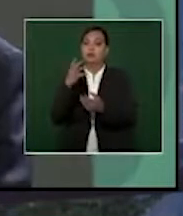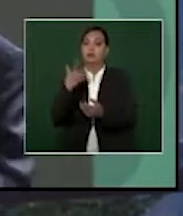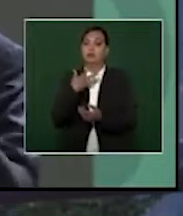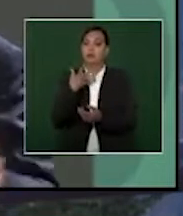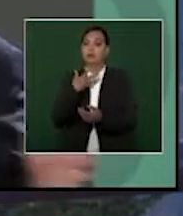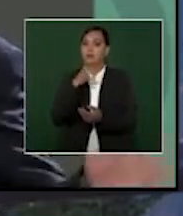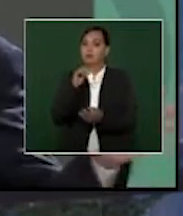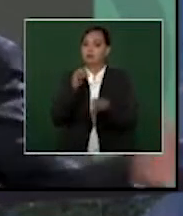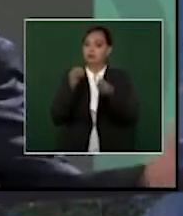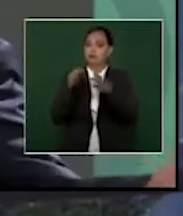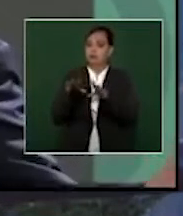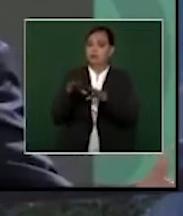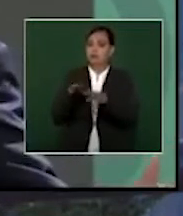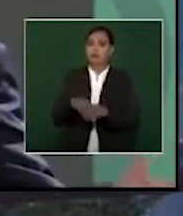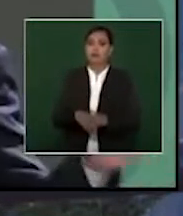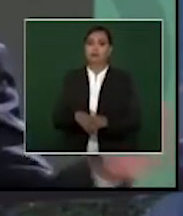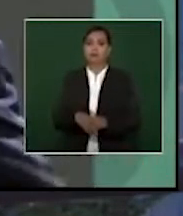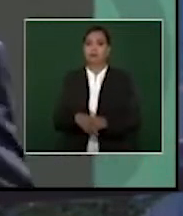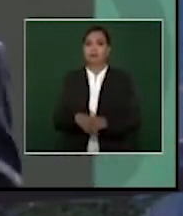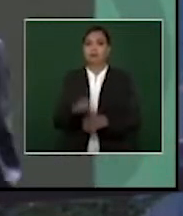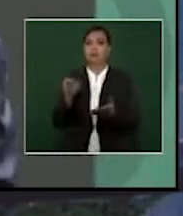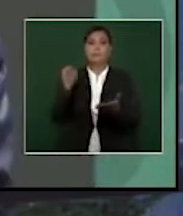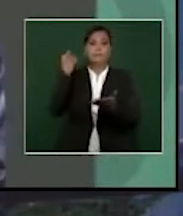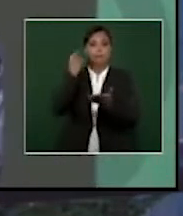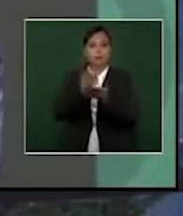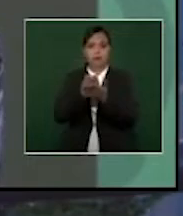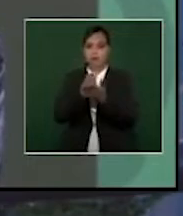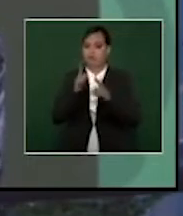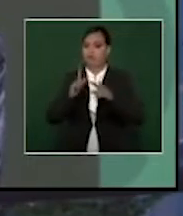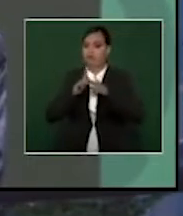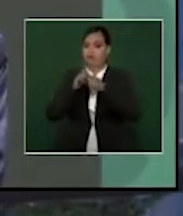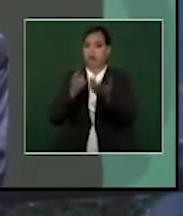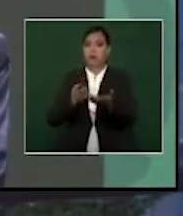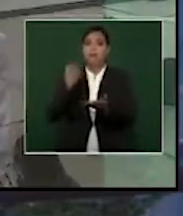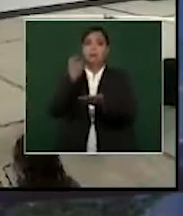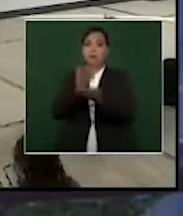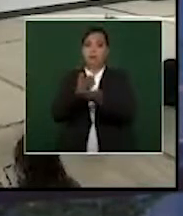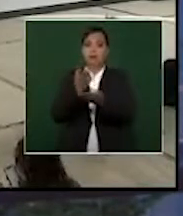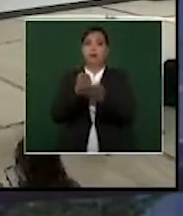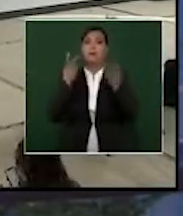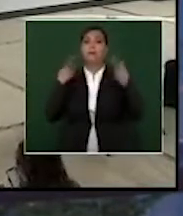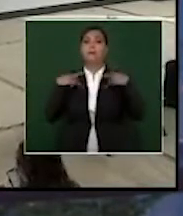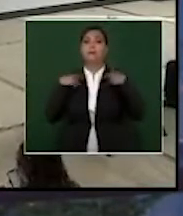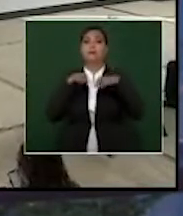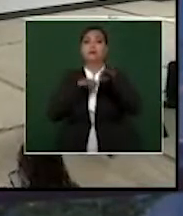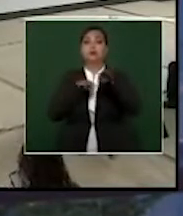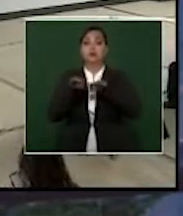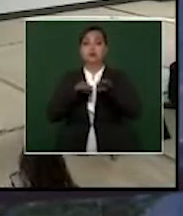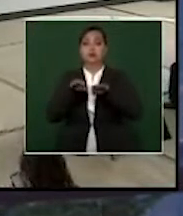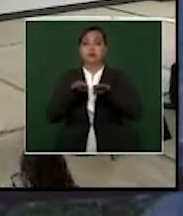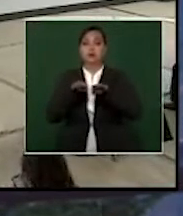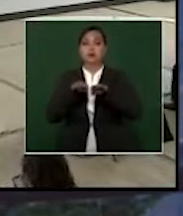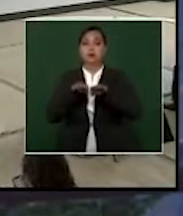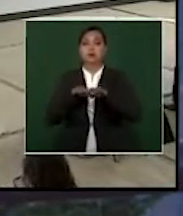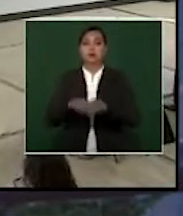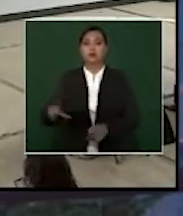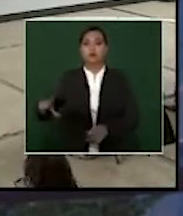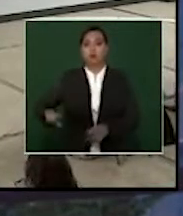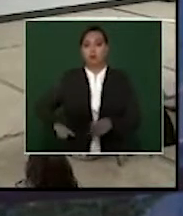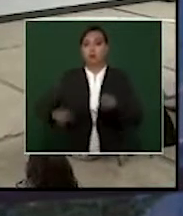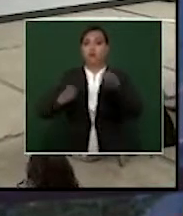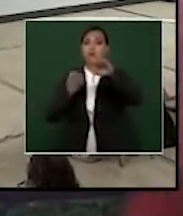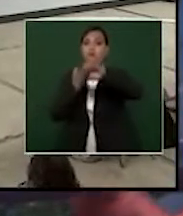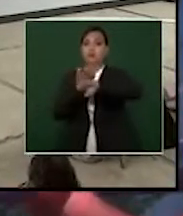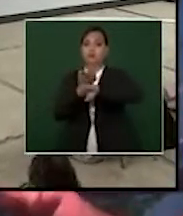fiscales, esos jueces corruptos que hay en todo el país, pero estamos tratando el tema de